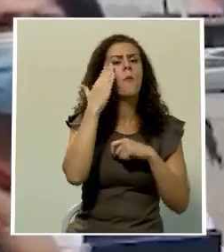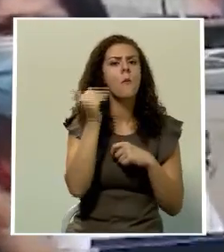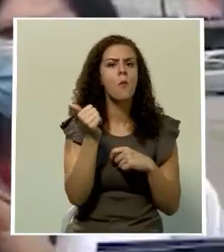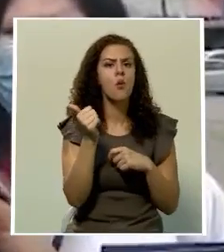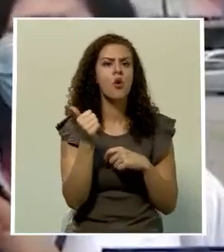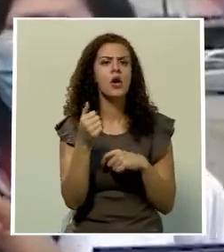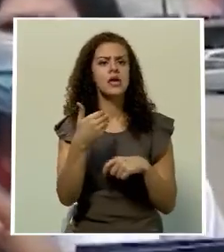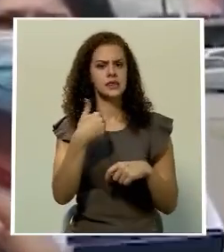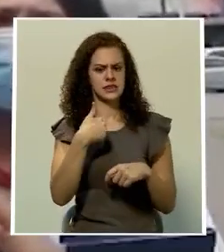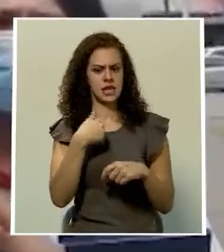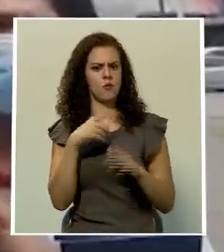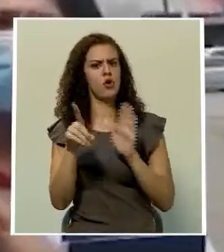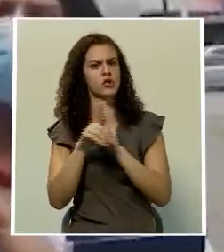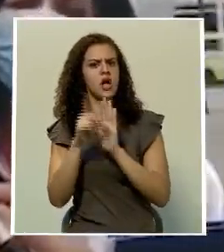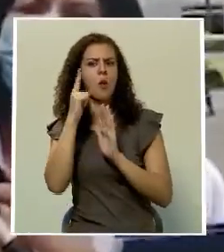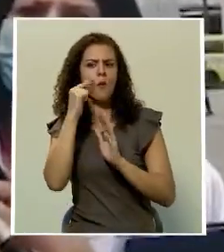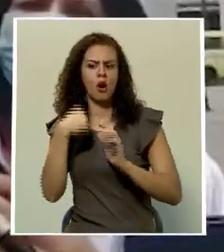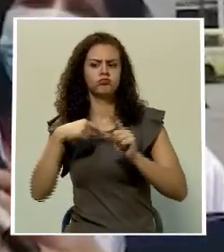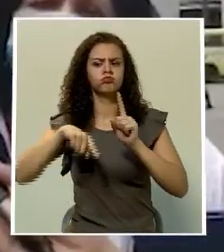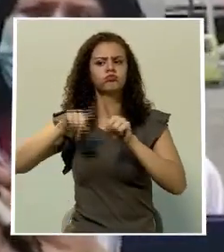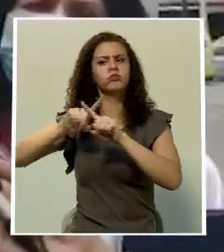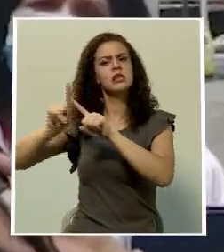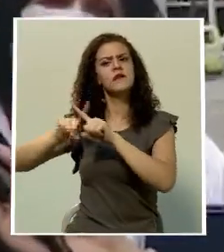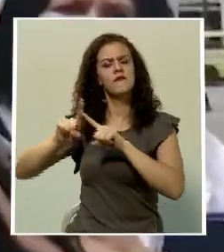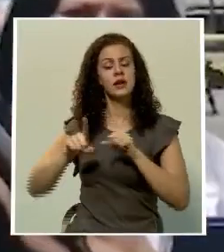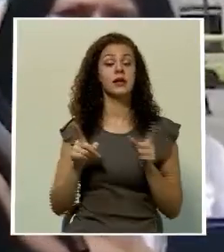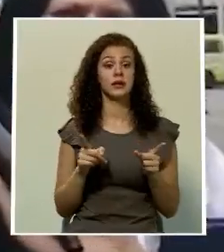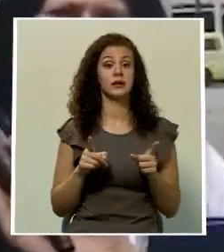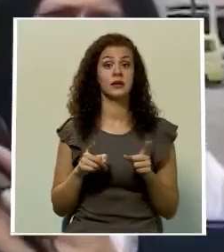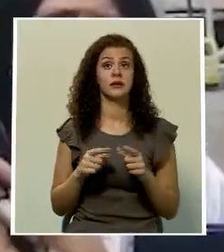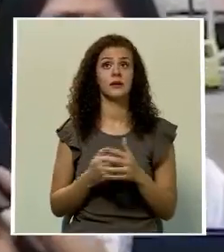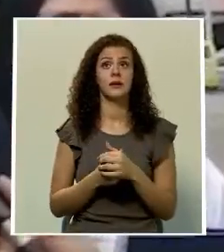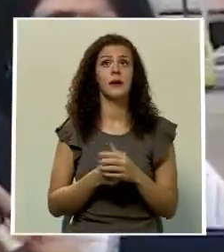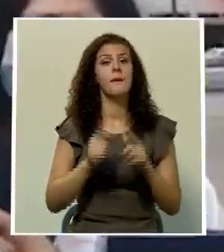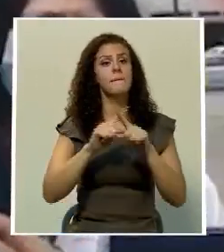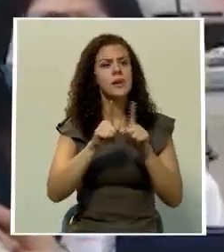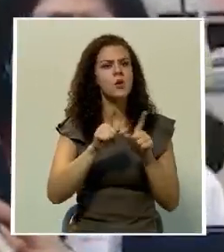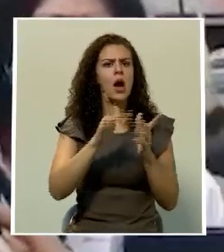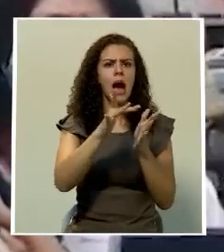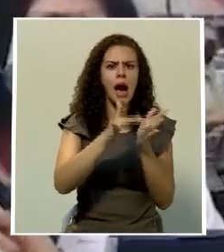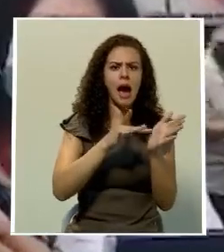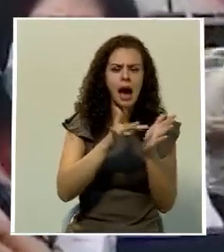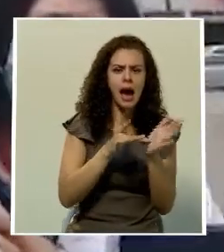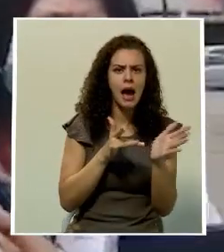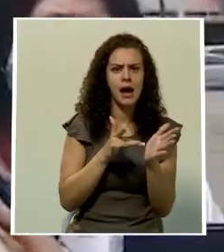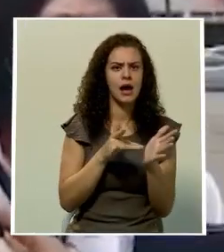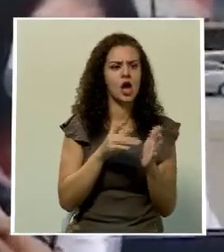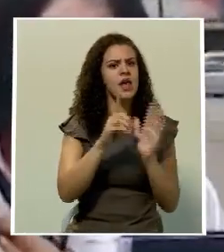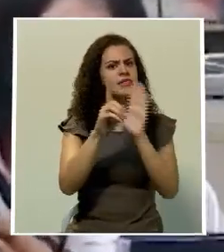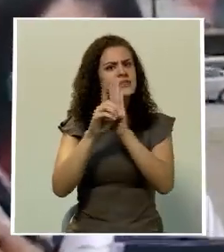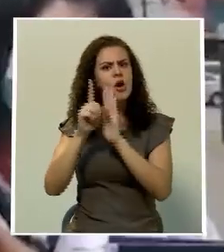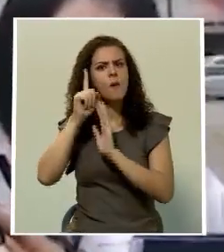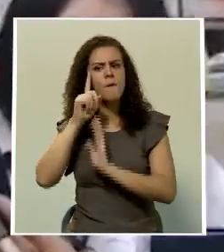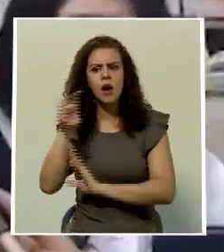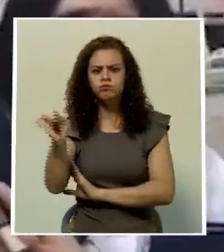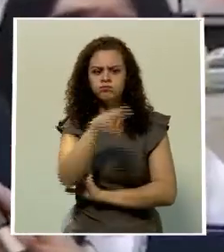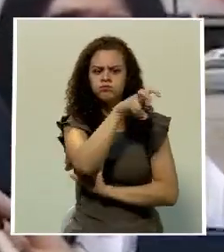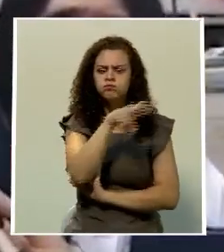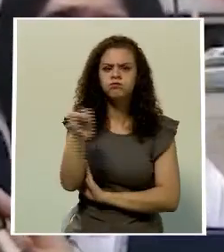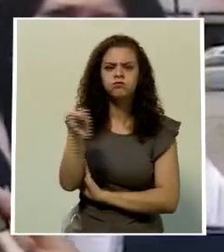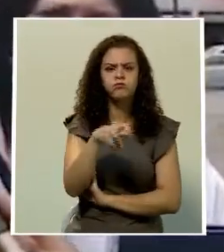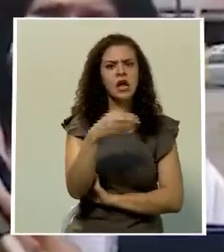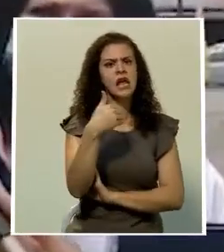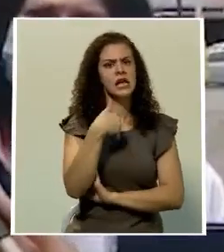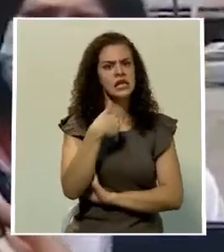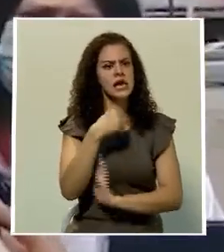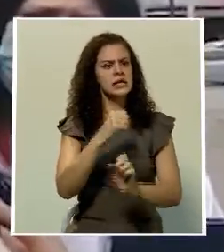el producto fronterizo, por su particularidad, el crimen organizado trata de aprovechar ese producto fronterizo para moverse de un lado a otro y